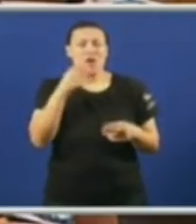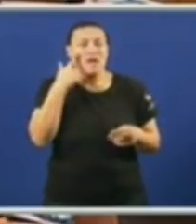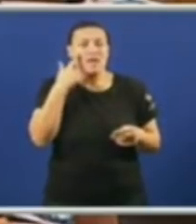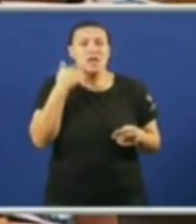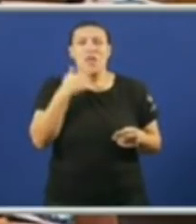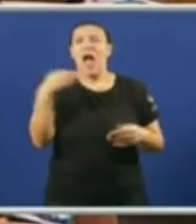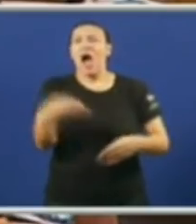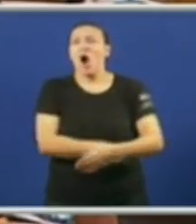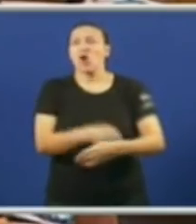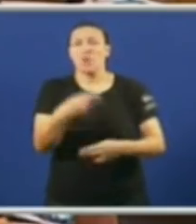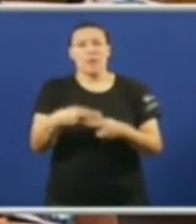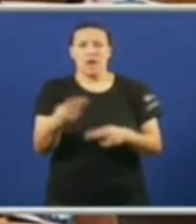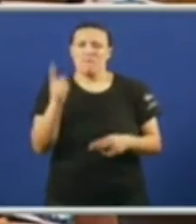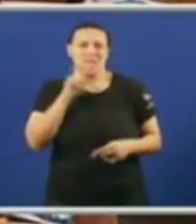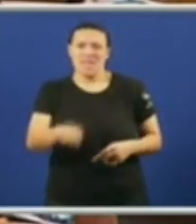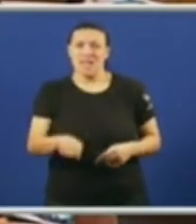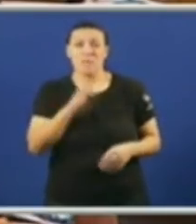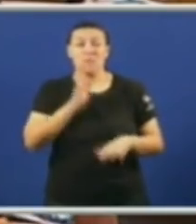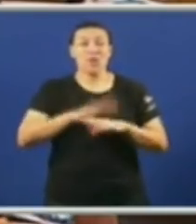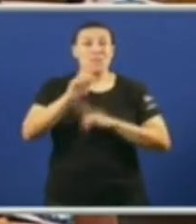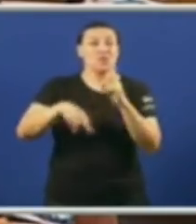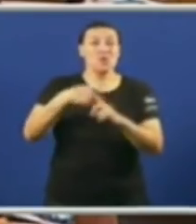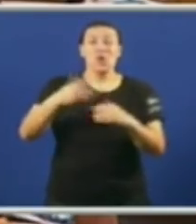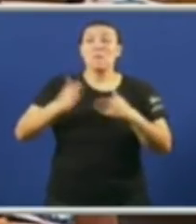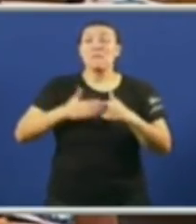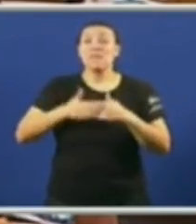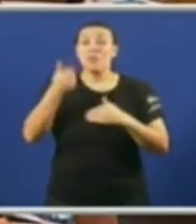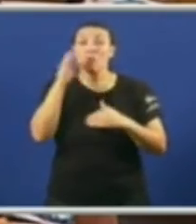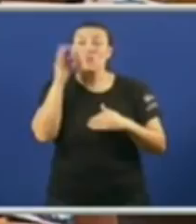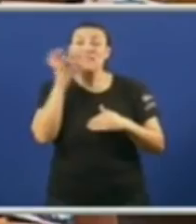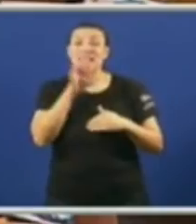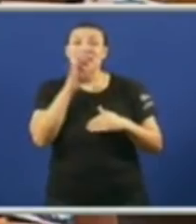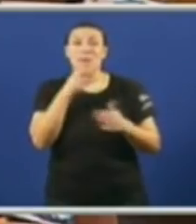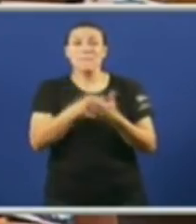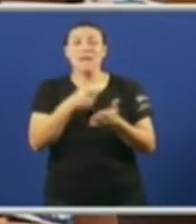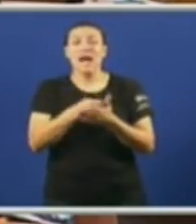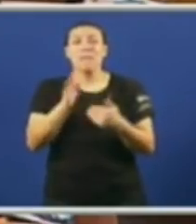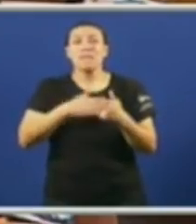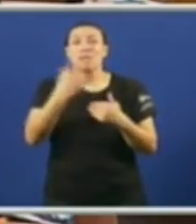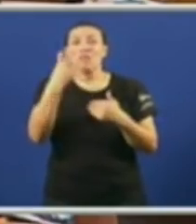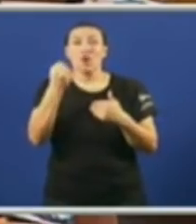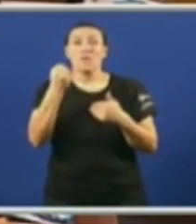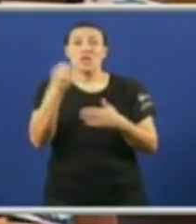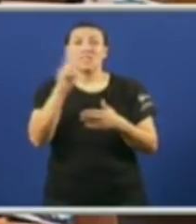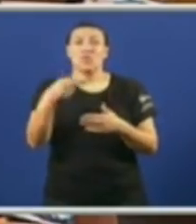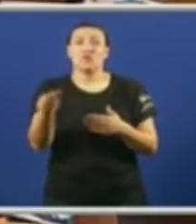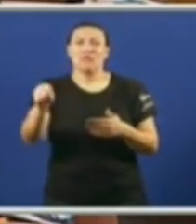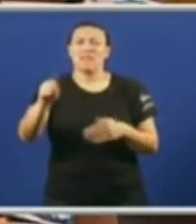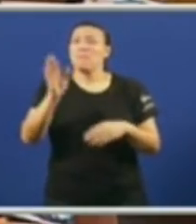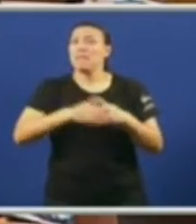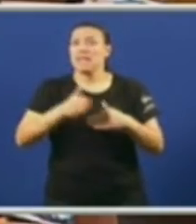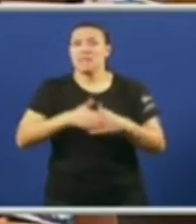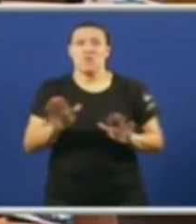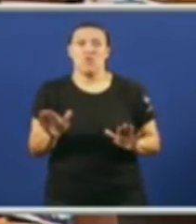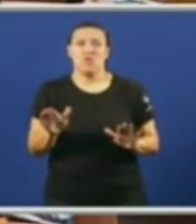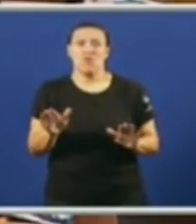hai un aforro nas peaxes cando o ano que ven, como mínimo, os galegos e galegas van pagar 5 millóns de euros máis a unha concesionaria